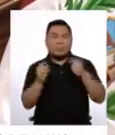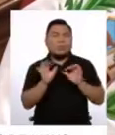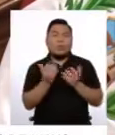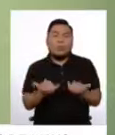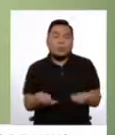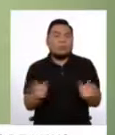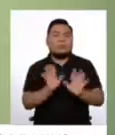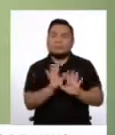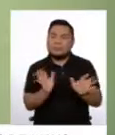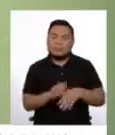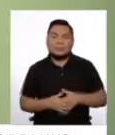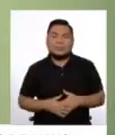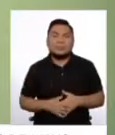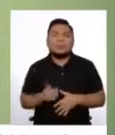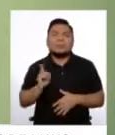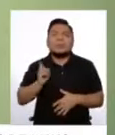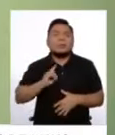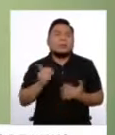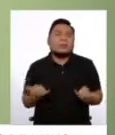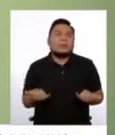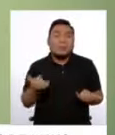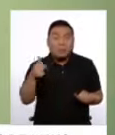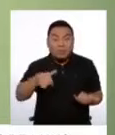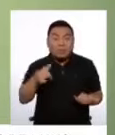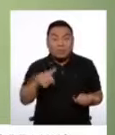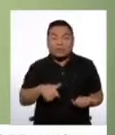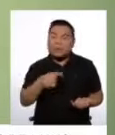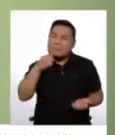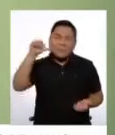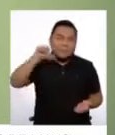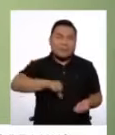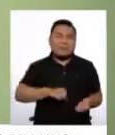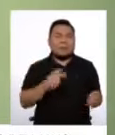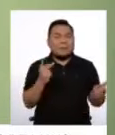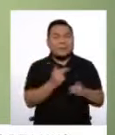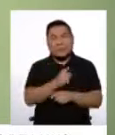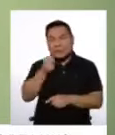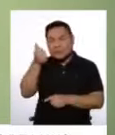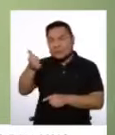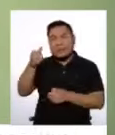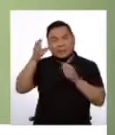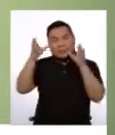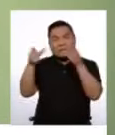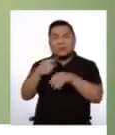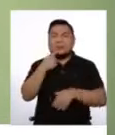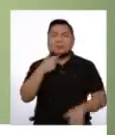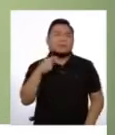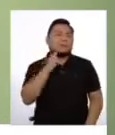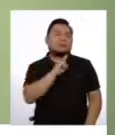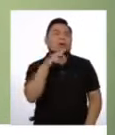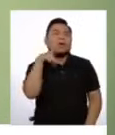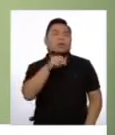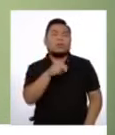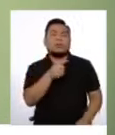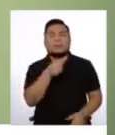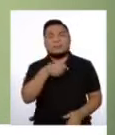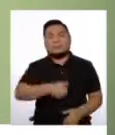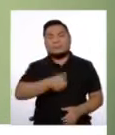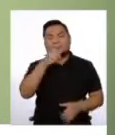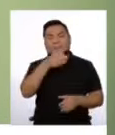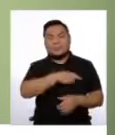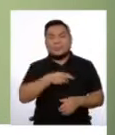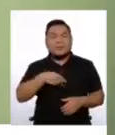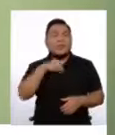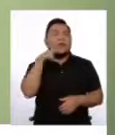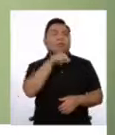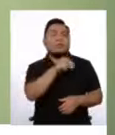Estado. Yo creo que sería suicida de parte del Parlamento negarle la confianza al presidente del Consejo de